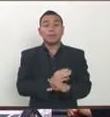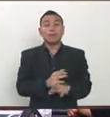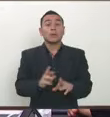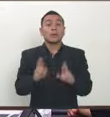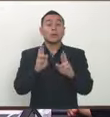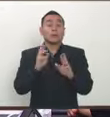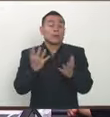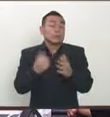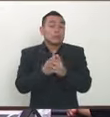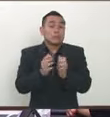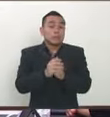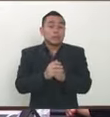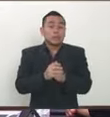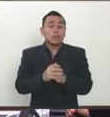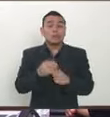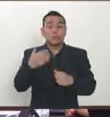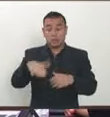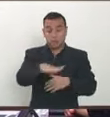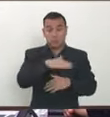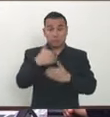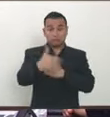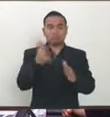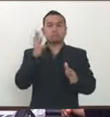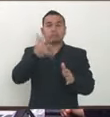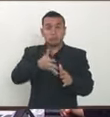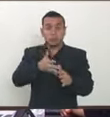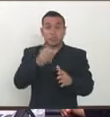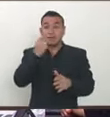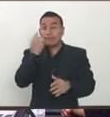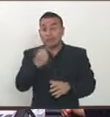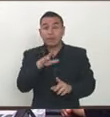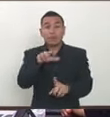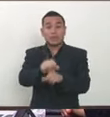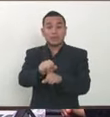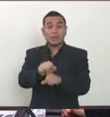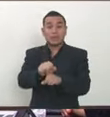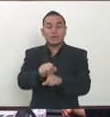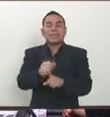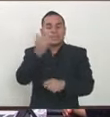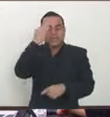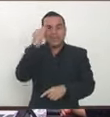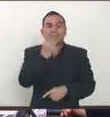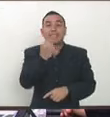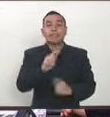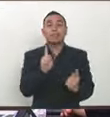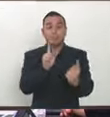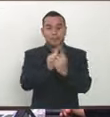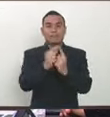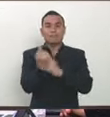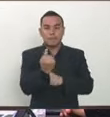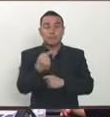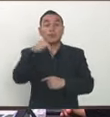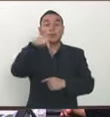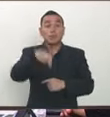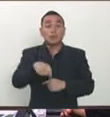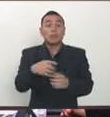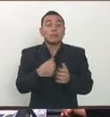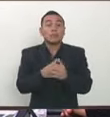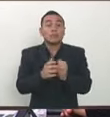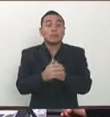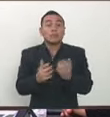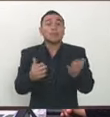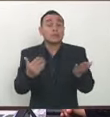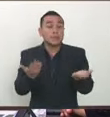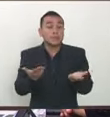en cuarentena, pues asumiéramos, ya conociéramos los posibles nexos epidemiológicos. En este caso, presumiblemente,